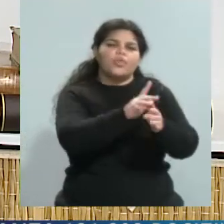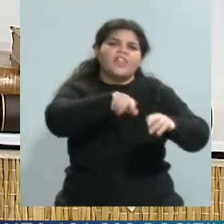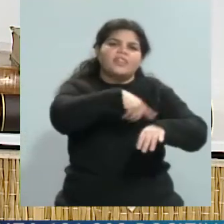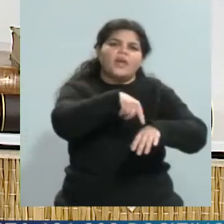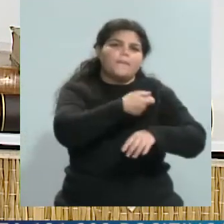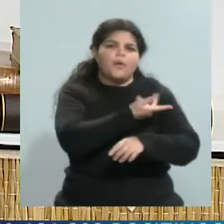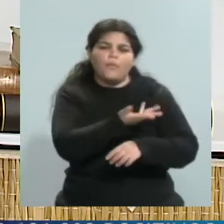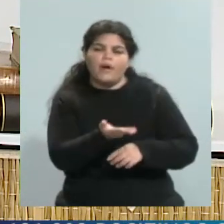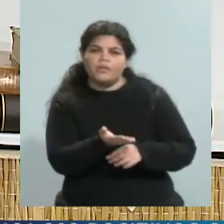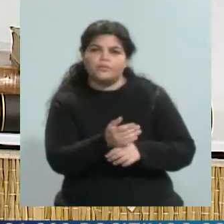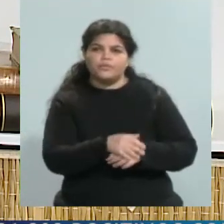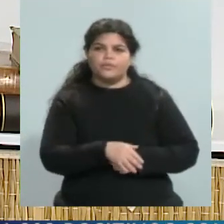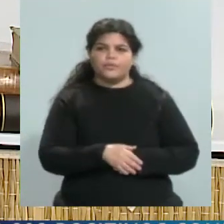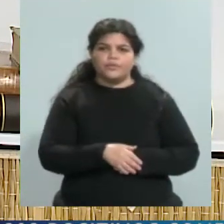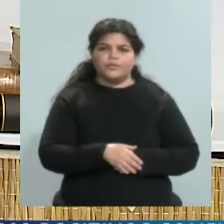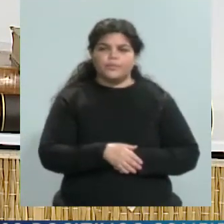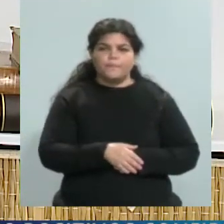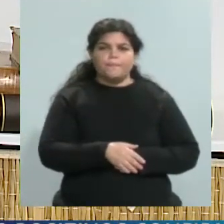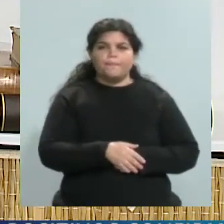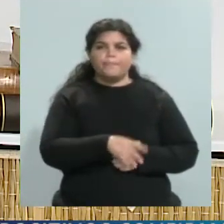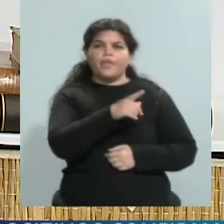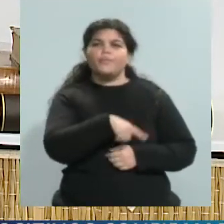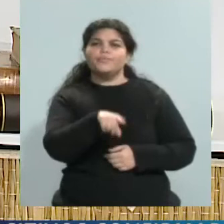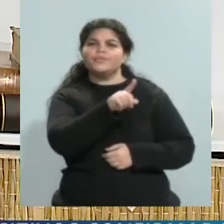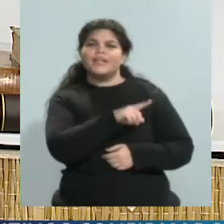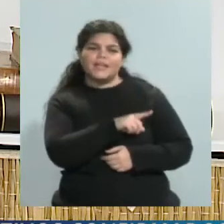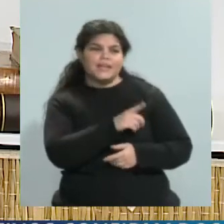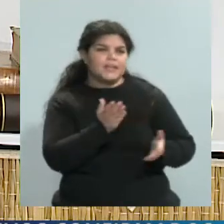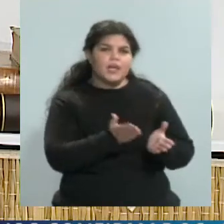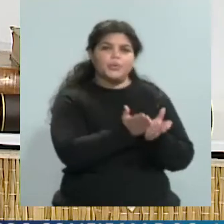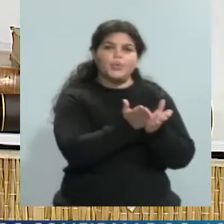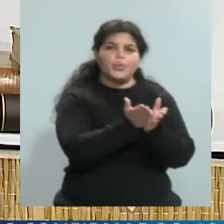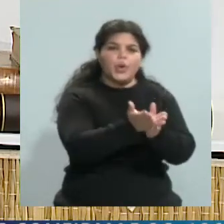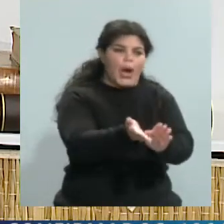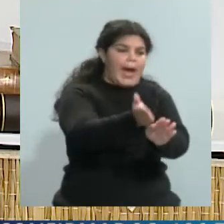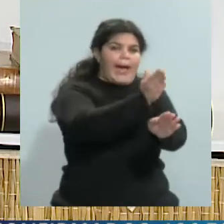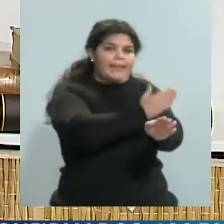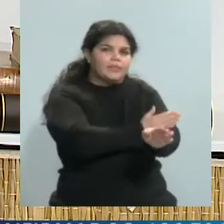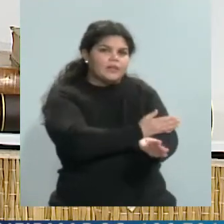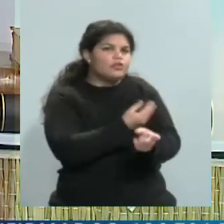lo que básicamente, en qué se basa esa preparación para un futuro coach?